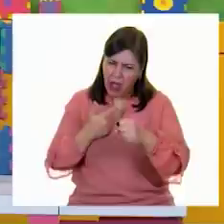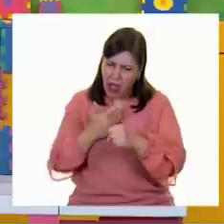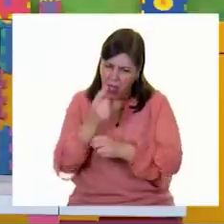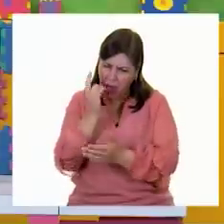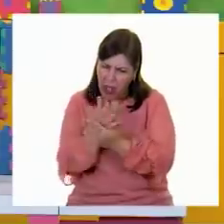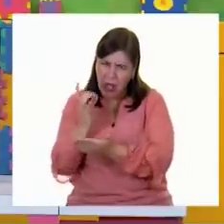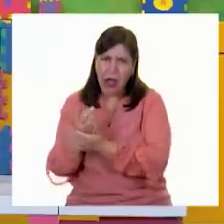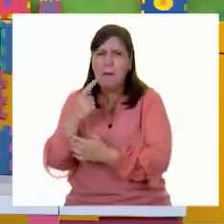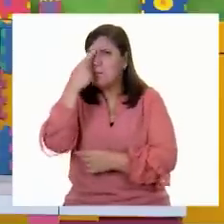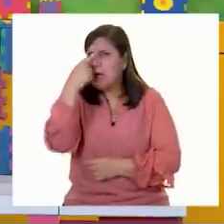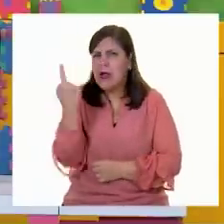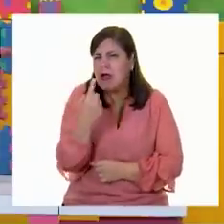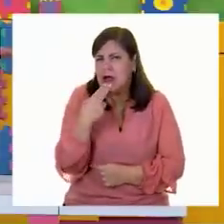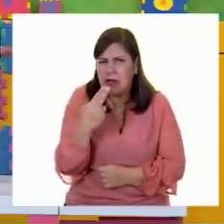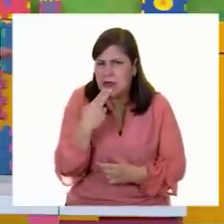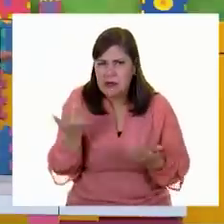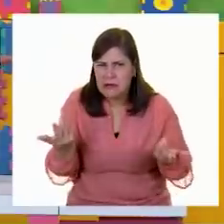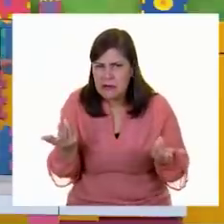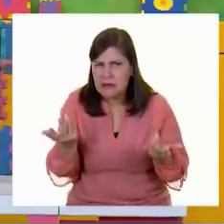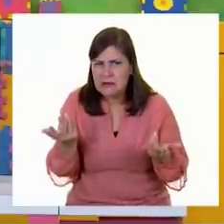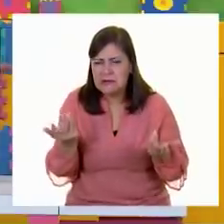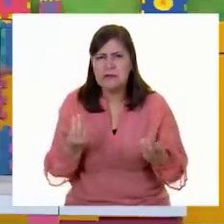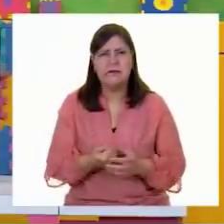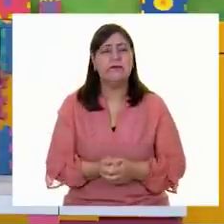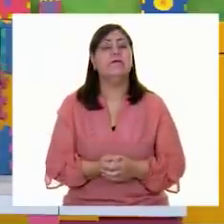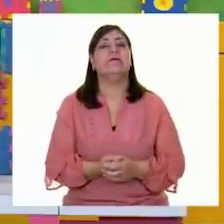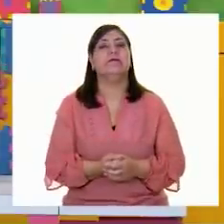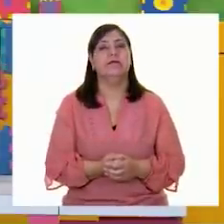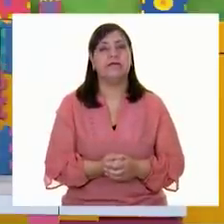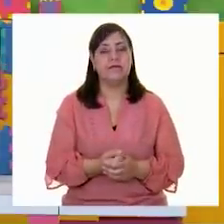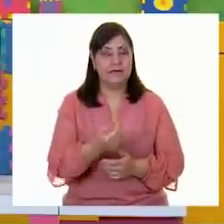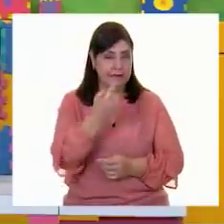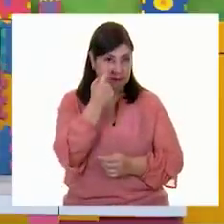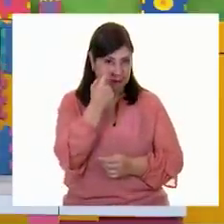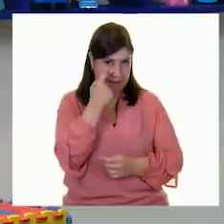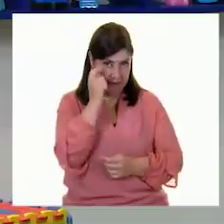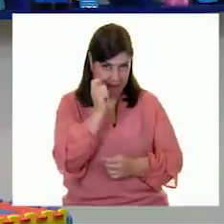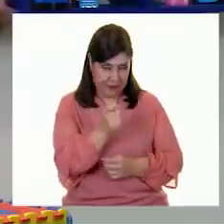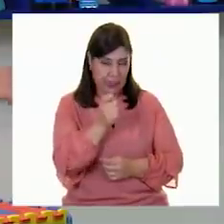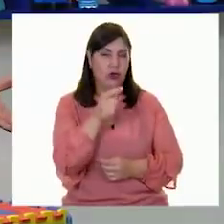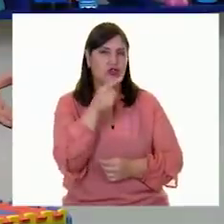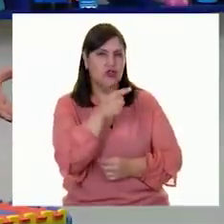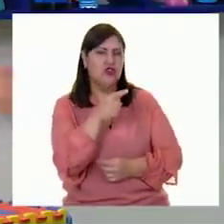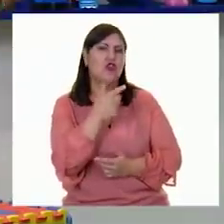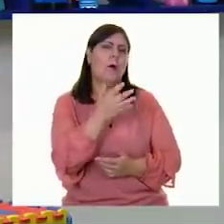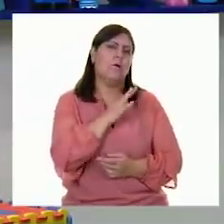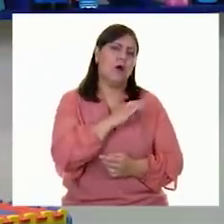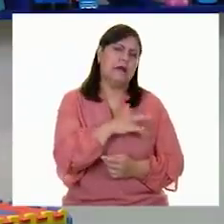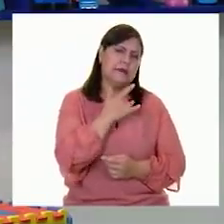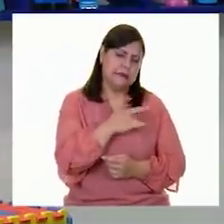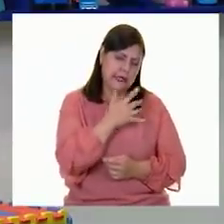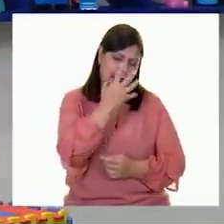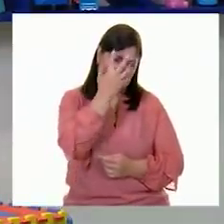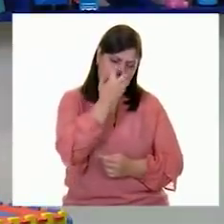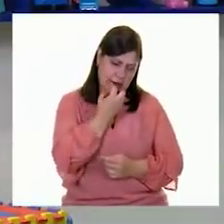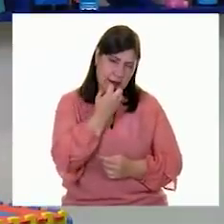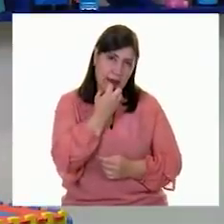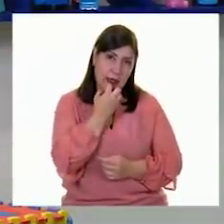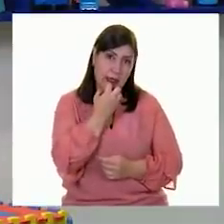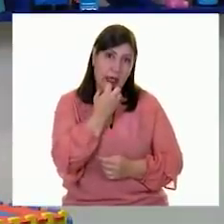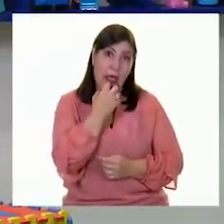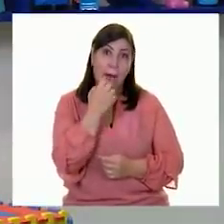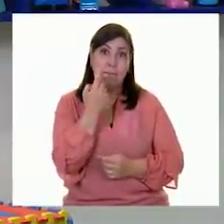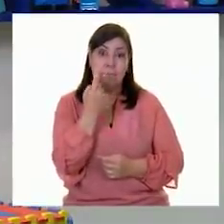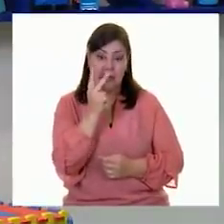el desaliento o la agonía? Bueno, mira, uno puede sentir tristeza, Pero aprender